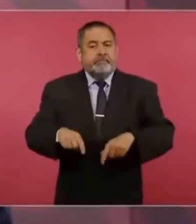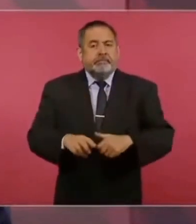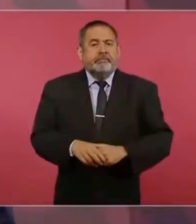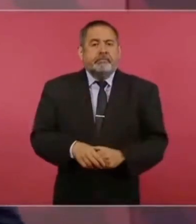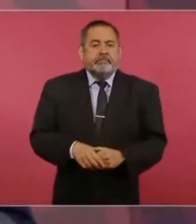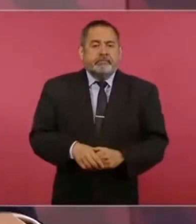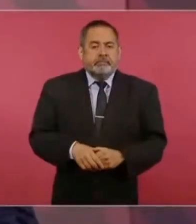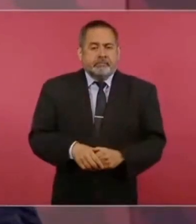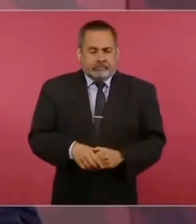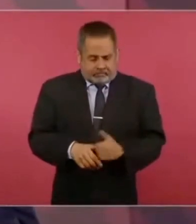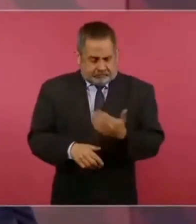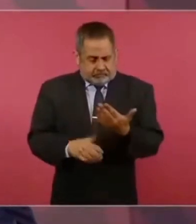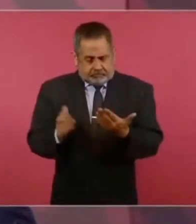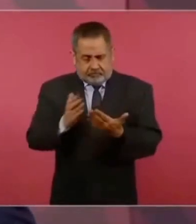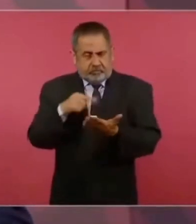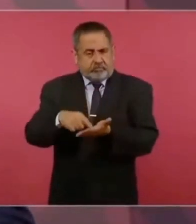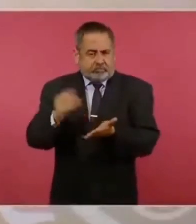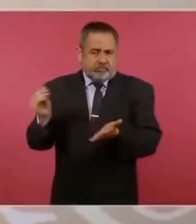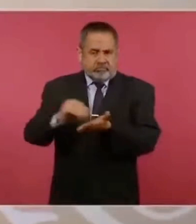a decir aquí,